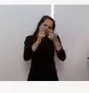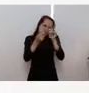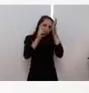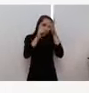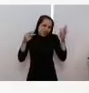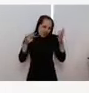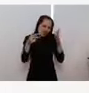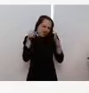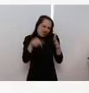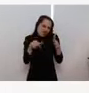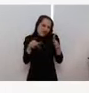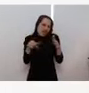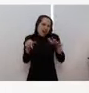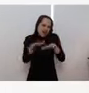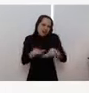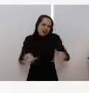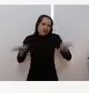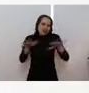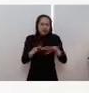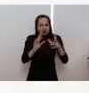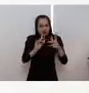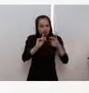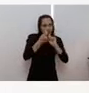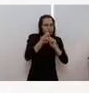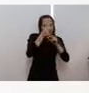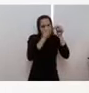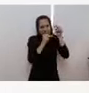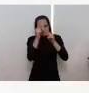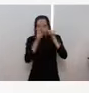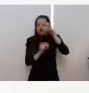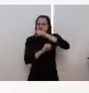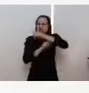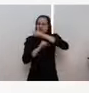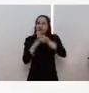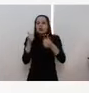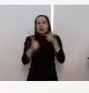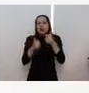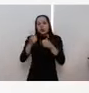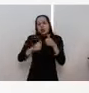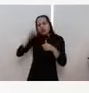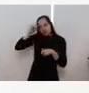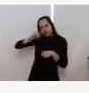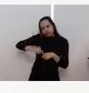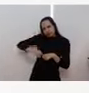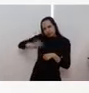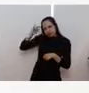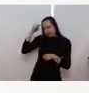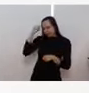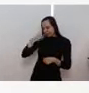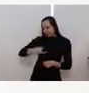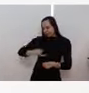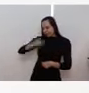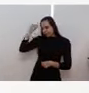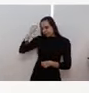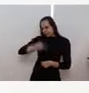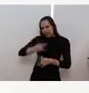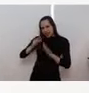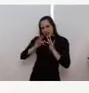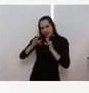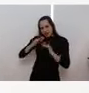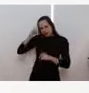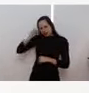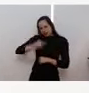de esta área y una adecuación de infraestructura y es el servicio de radioterapia el año pasado mientras la resolución